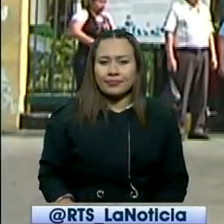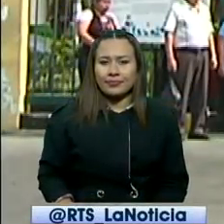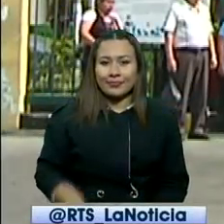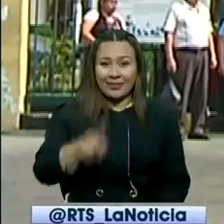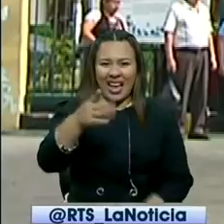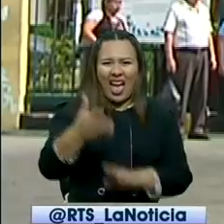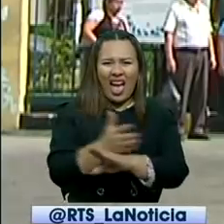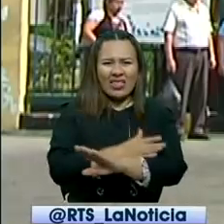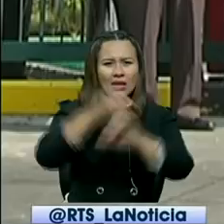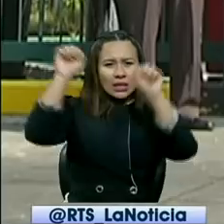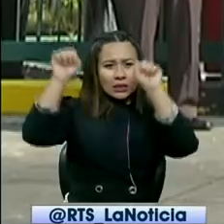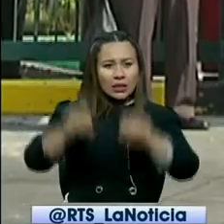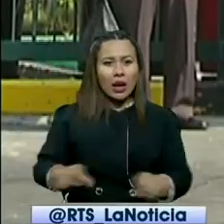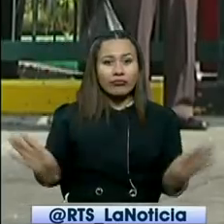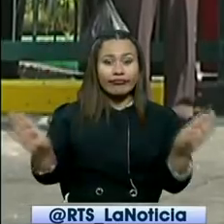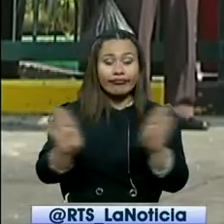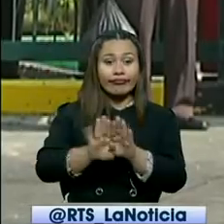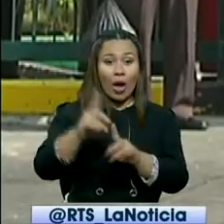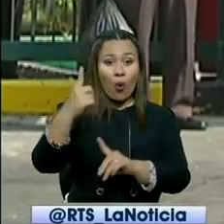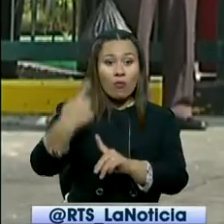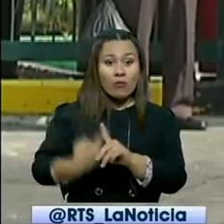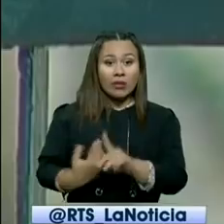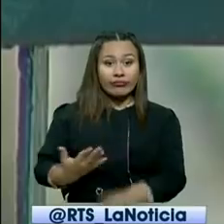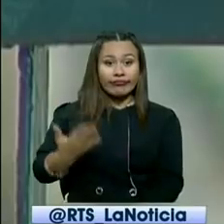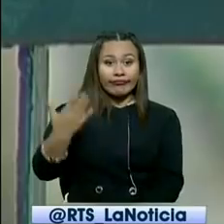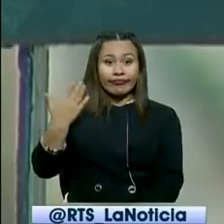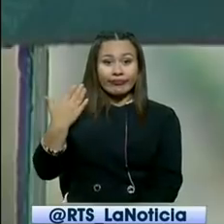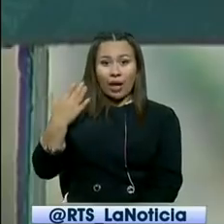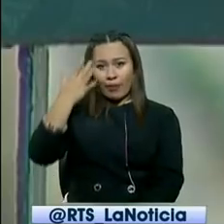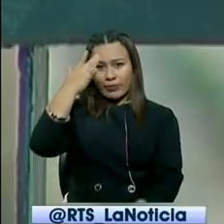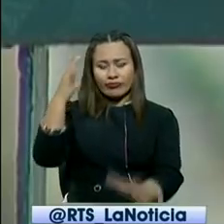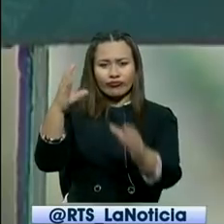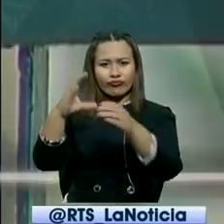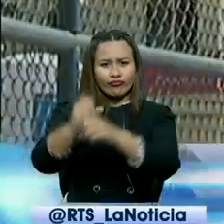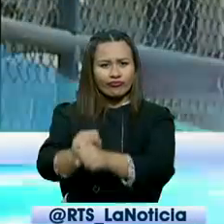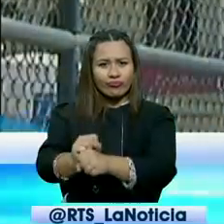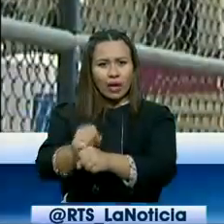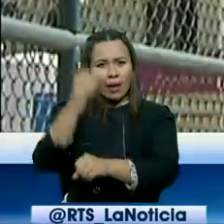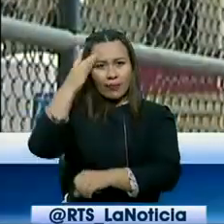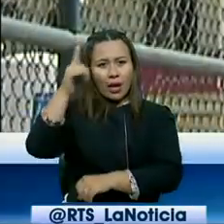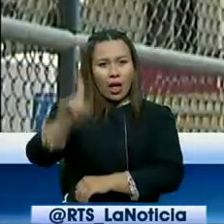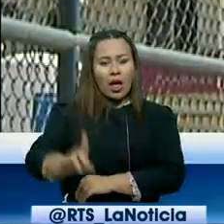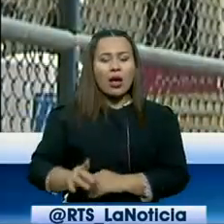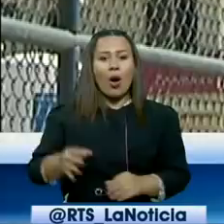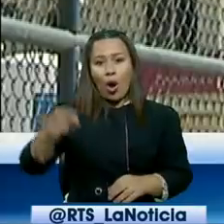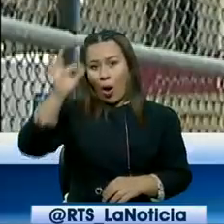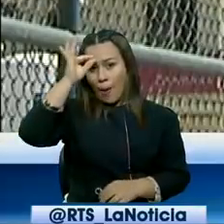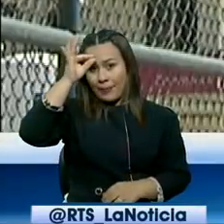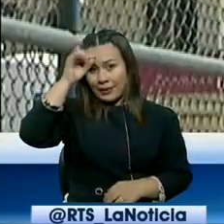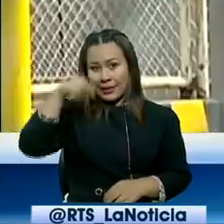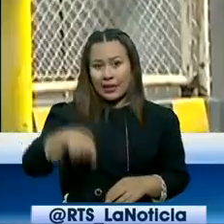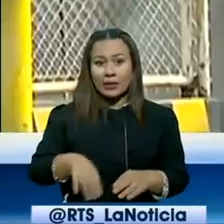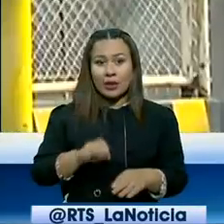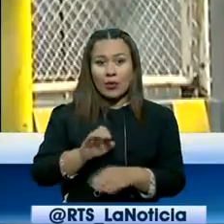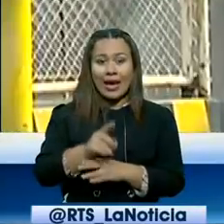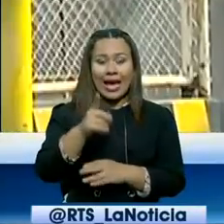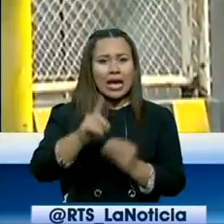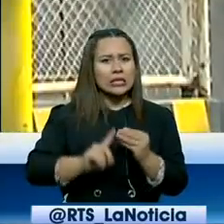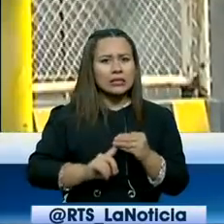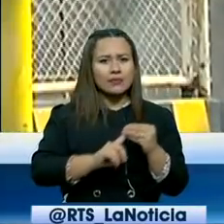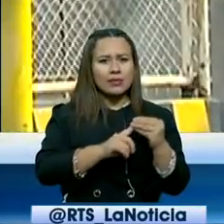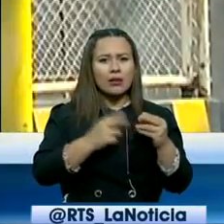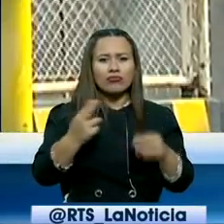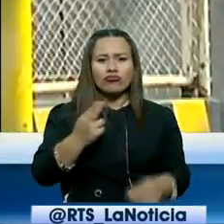A poco de que se cumpla un mes de la intervención y clausura temporal del único hospital del país especializado en